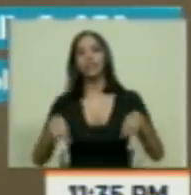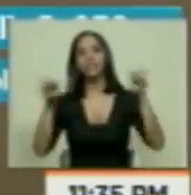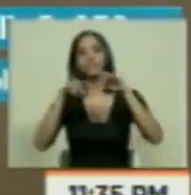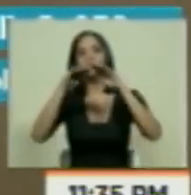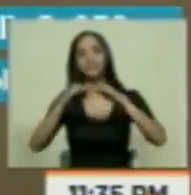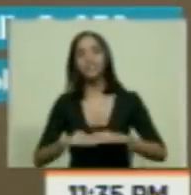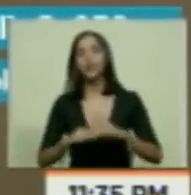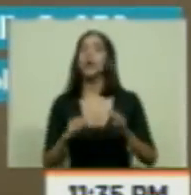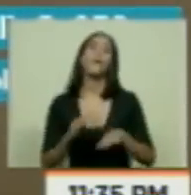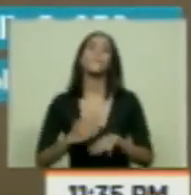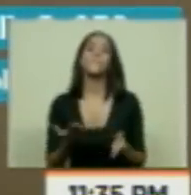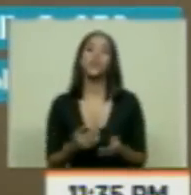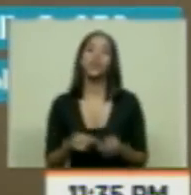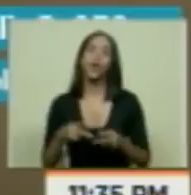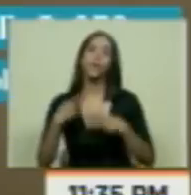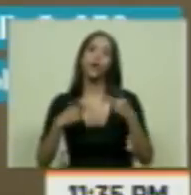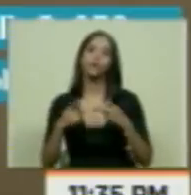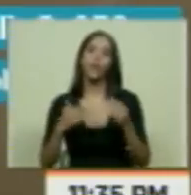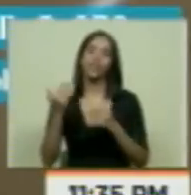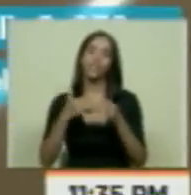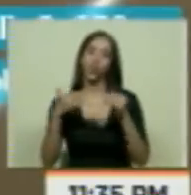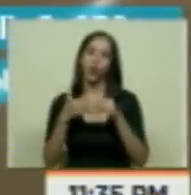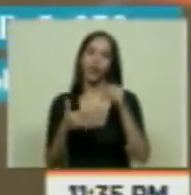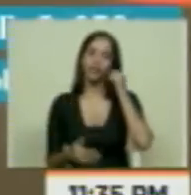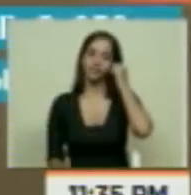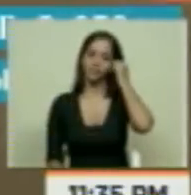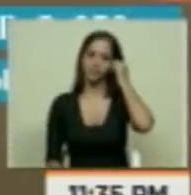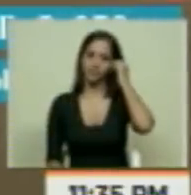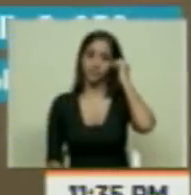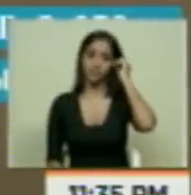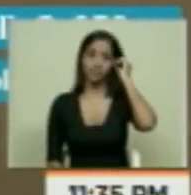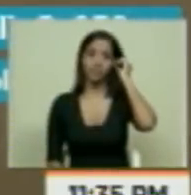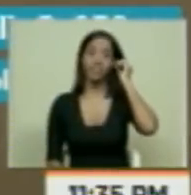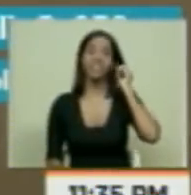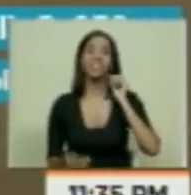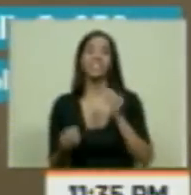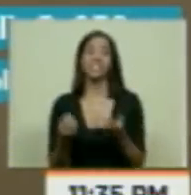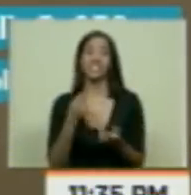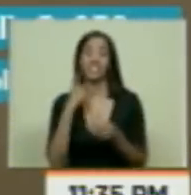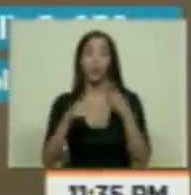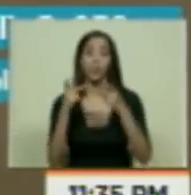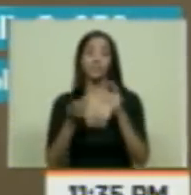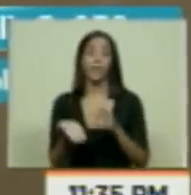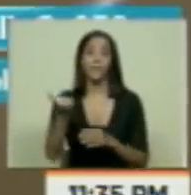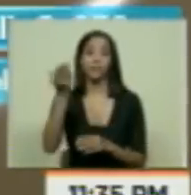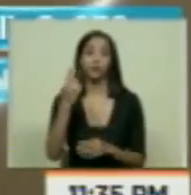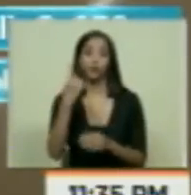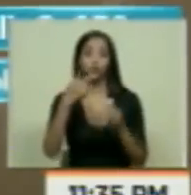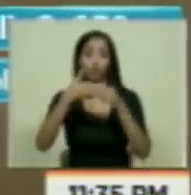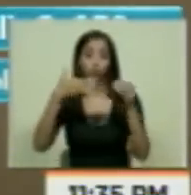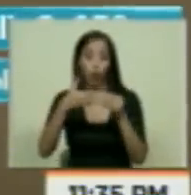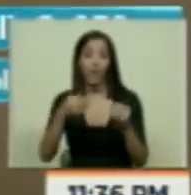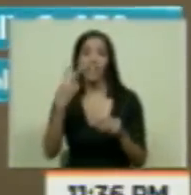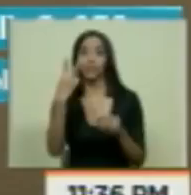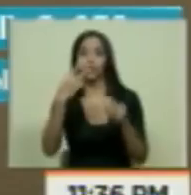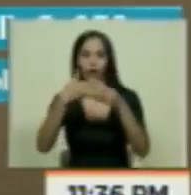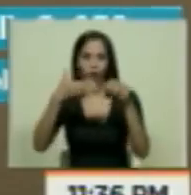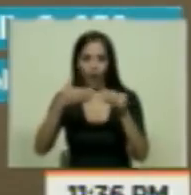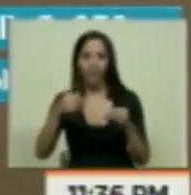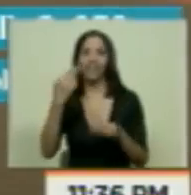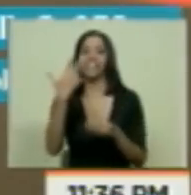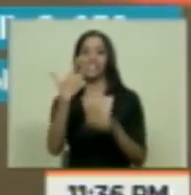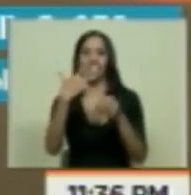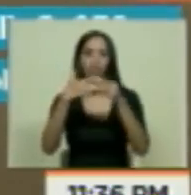aumentan hasta en dólares. Esa es lo que está diciendo la gente, que los productos están aumentando. O sea, un día cuesta un dólar, al día siguiente cuesta $2, al día siguiente